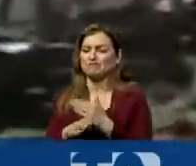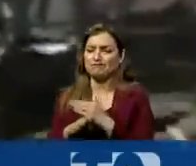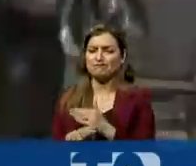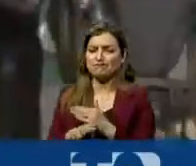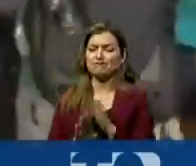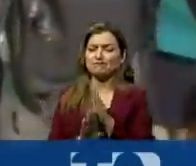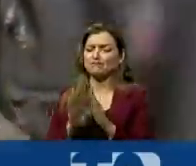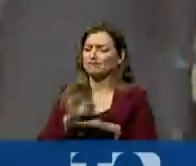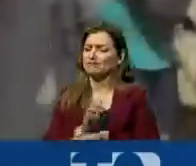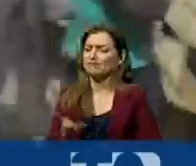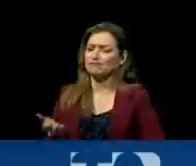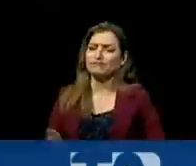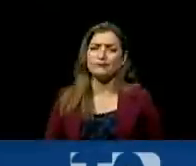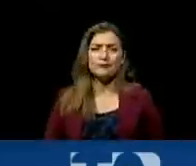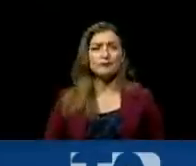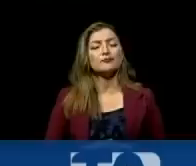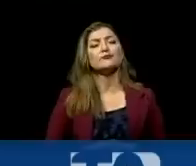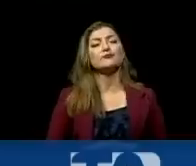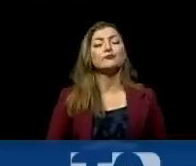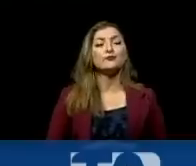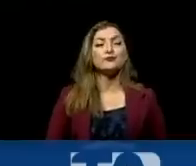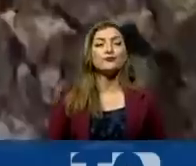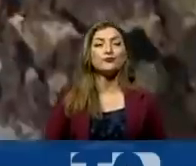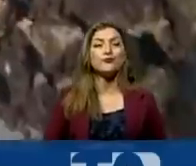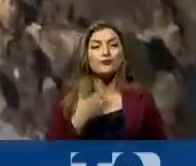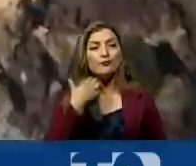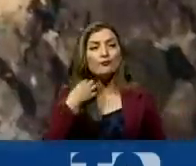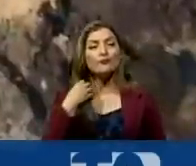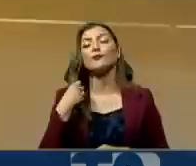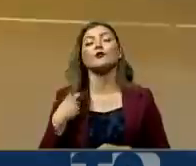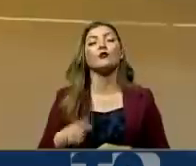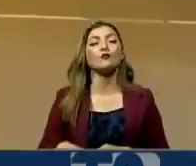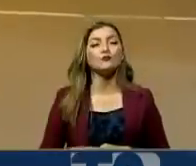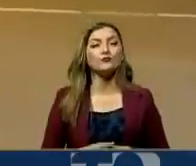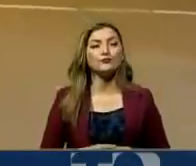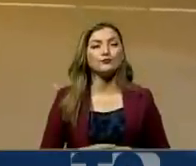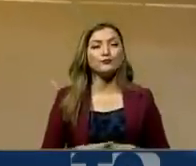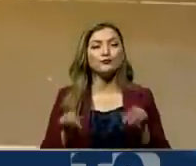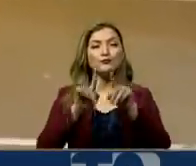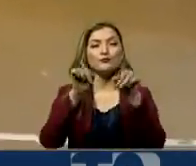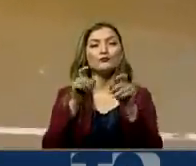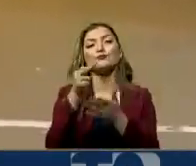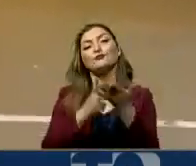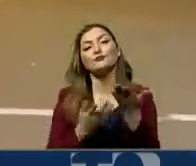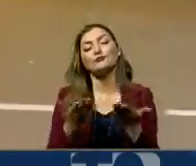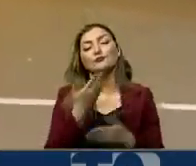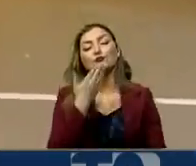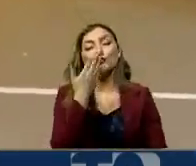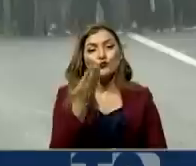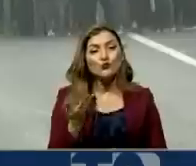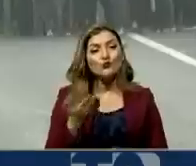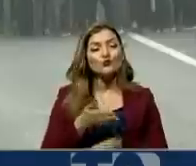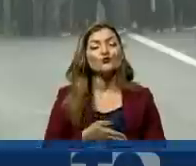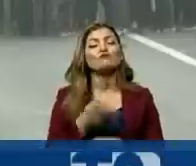todo el ecuador y ahora claro la pregunta y lo que se hace esa pregunta que se hace el ciudadano es que puede llegar a pasar o cómo van a va a derivar de aquí en adelante